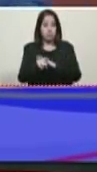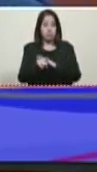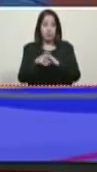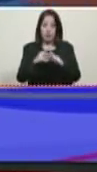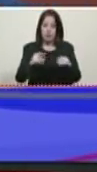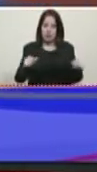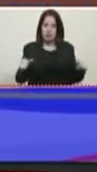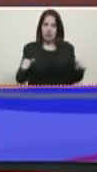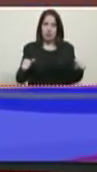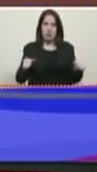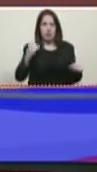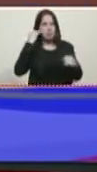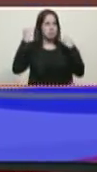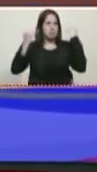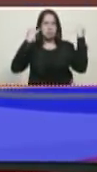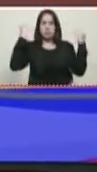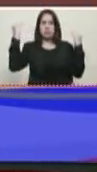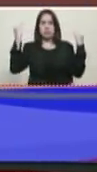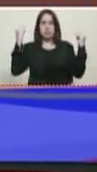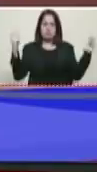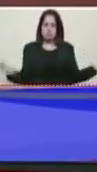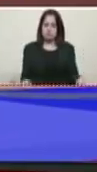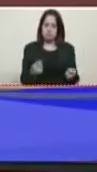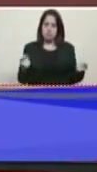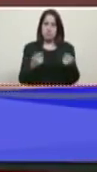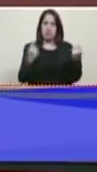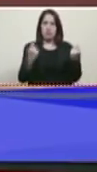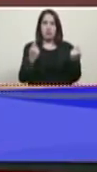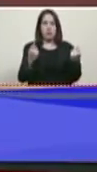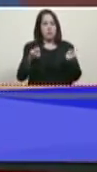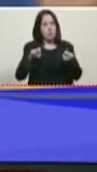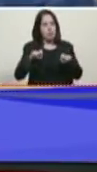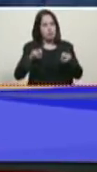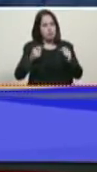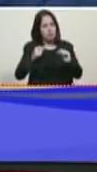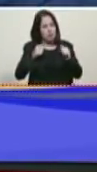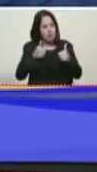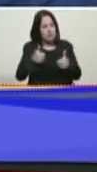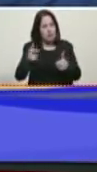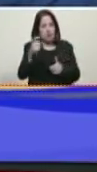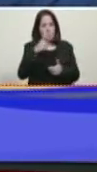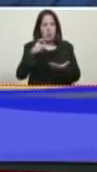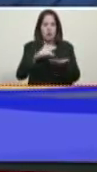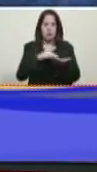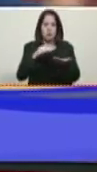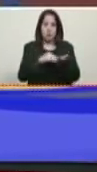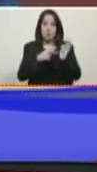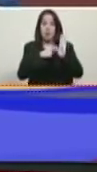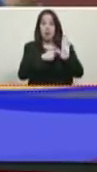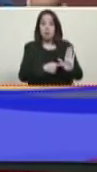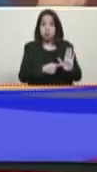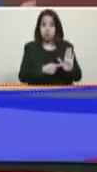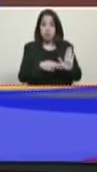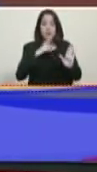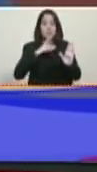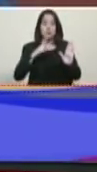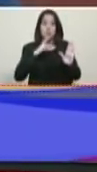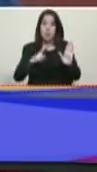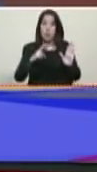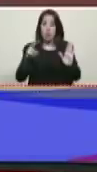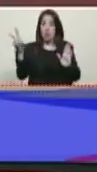con una gran creatividad y una gran pujanza vamos a partir soluciones y después a mostrar los resultados de una venezuela bella